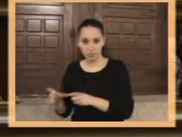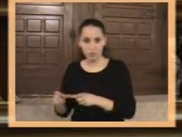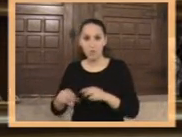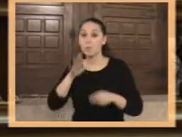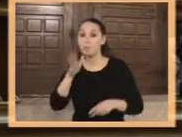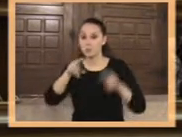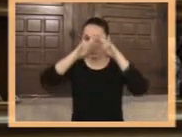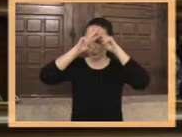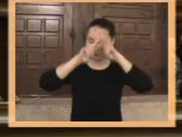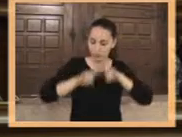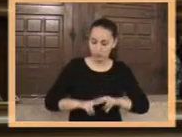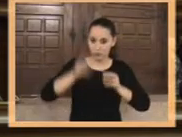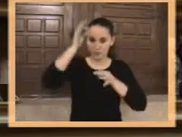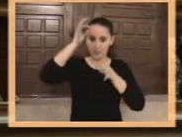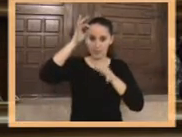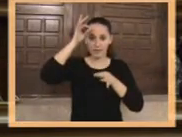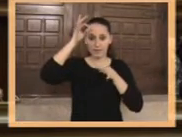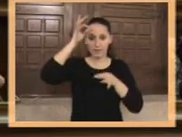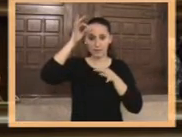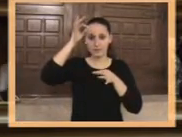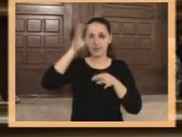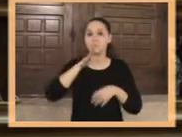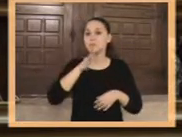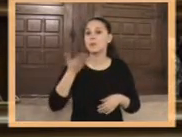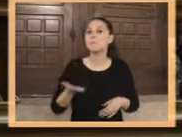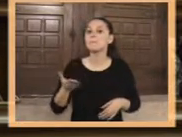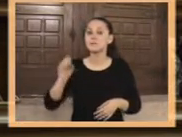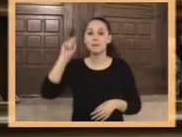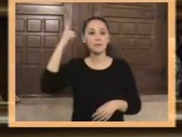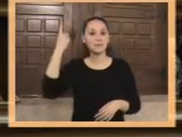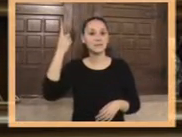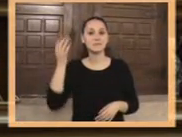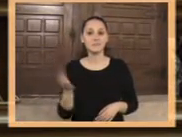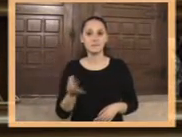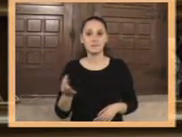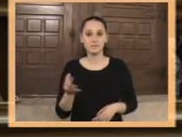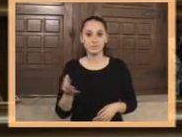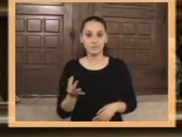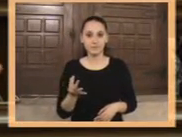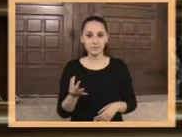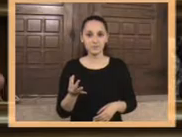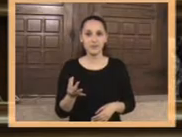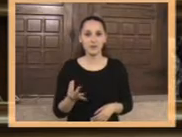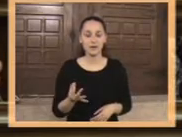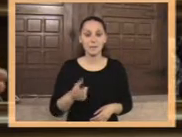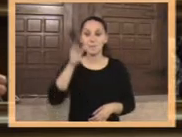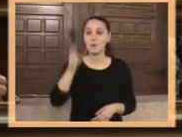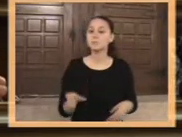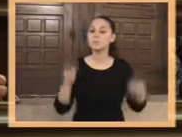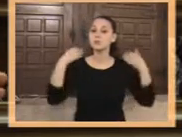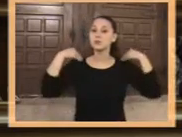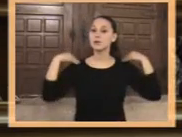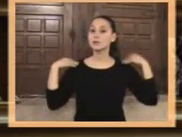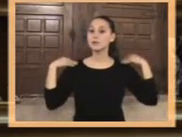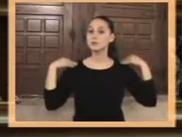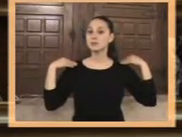detalle. Porque lo más importante, y aquí está certificando el informe del técnico de administración, es que el estudio de